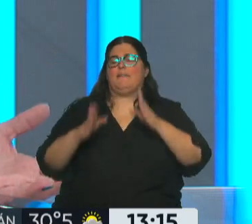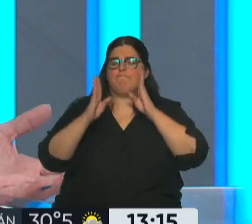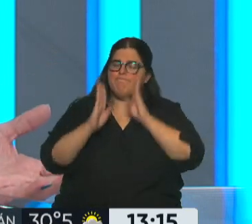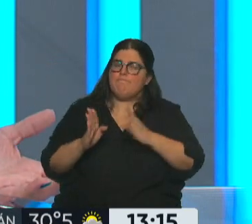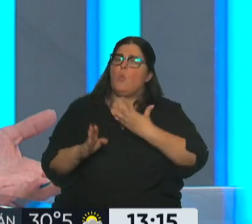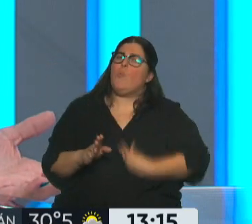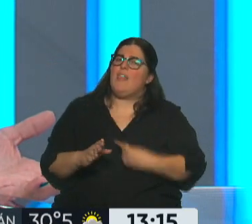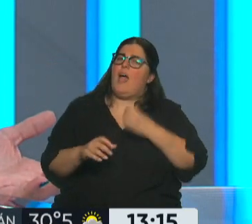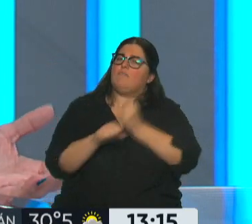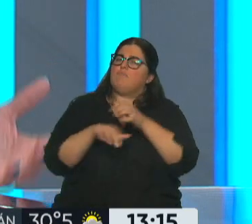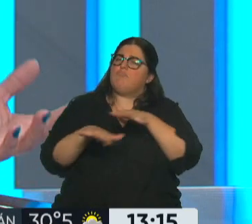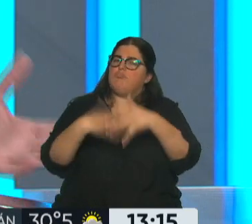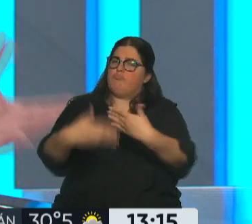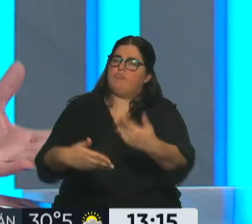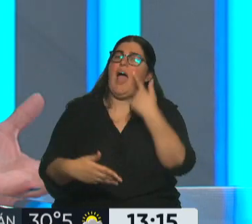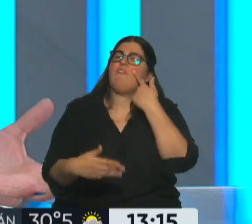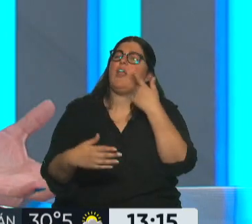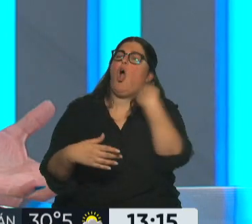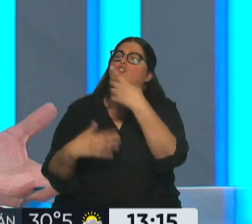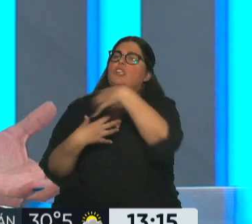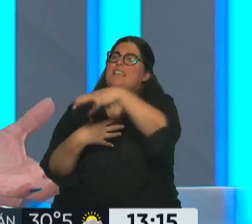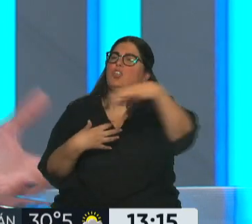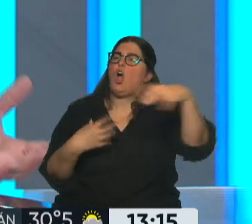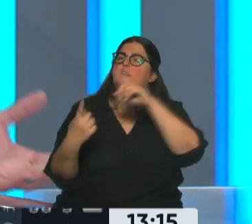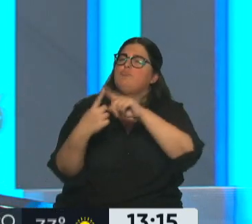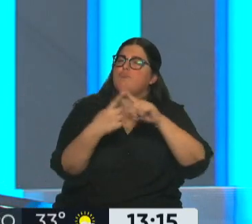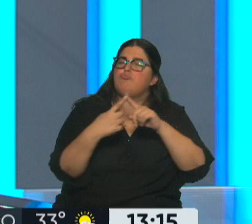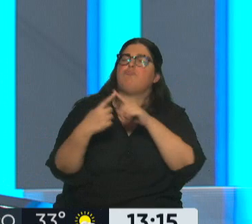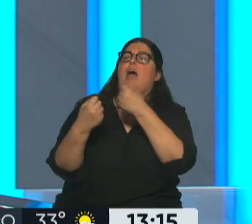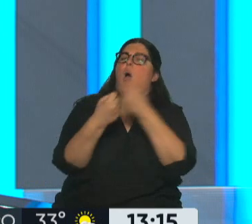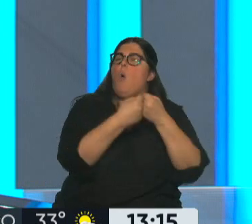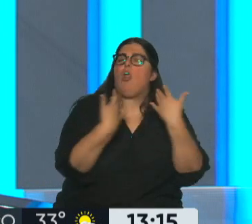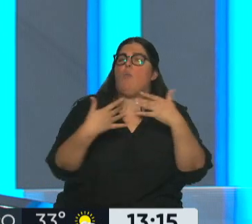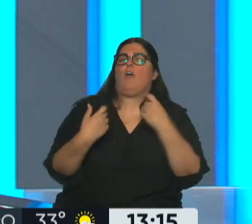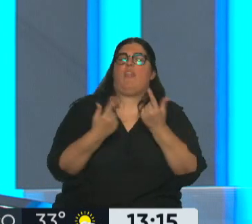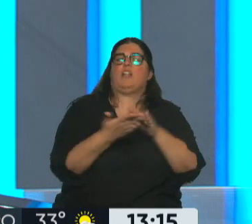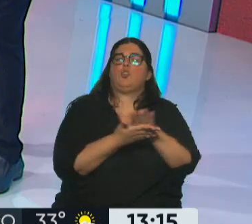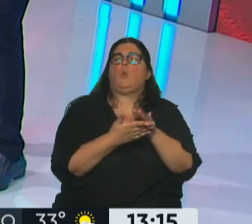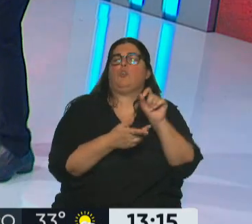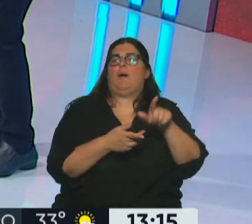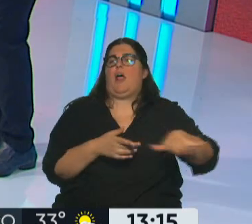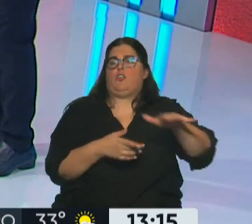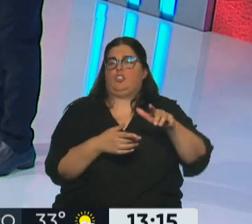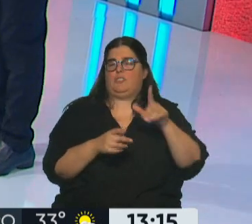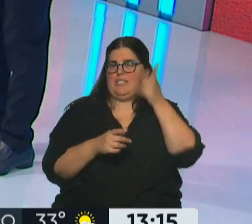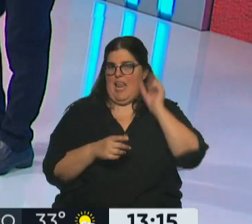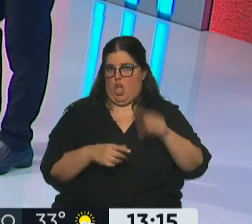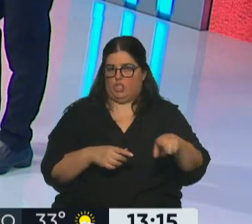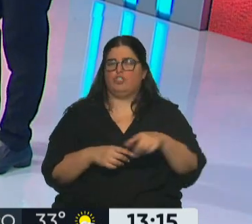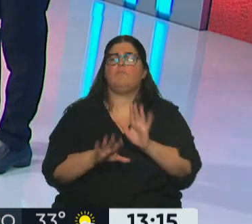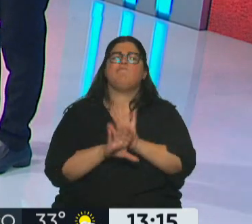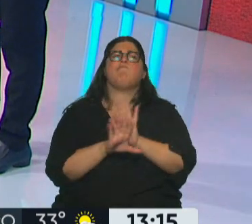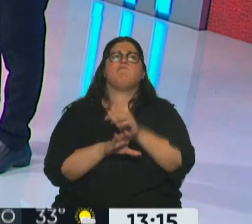negociar justamente con el resto de los sectores y avanzar en alguna medida que le empiece a dar soluciones a los chilenos. Es decir, que la votación el domingo pasado es